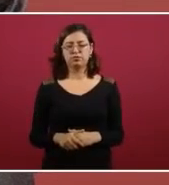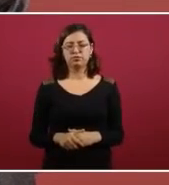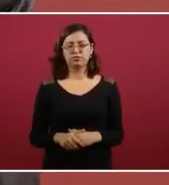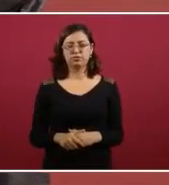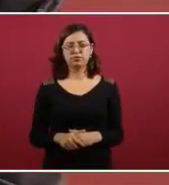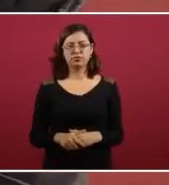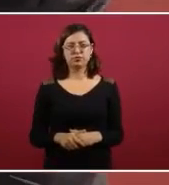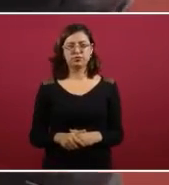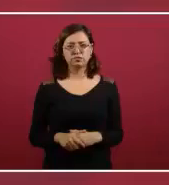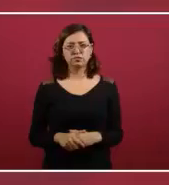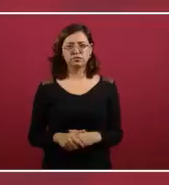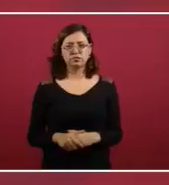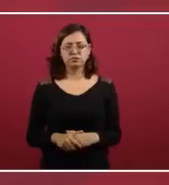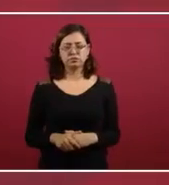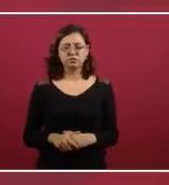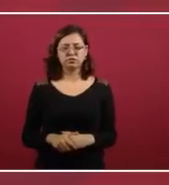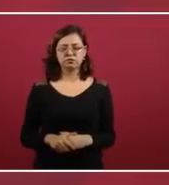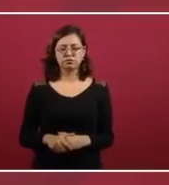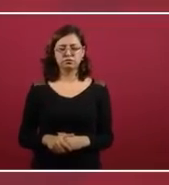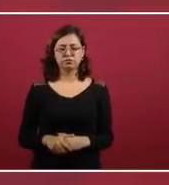Esto es